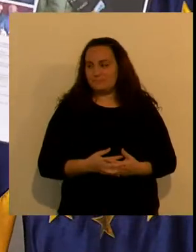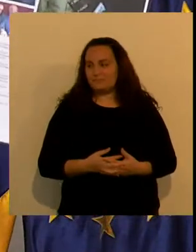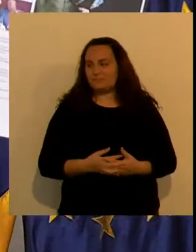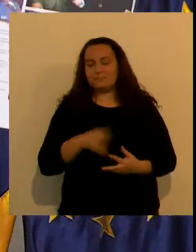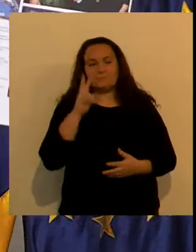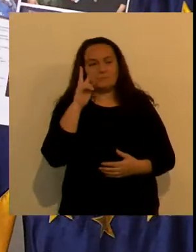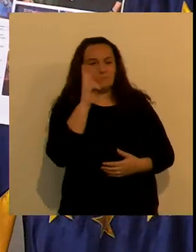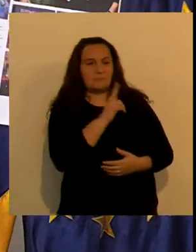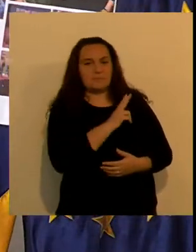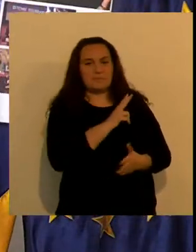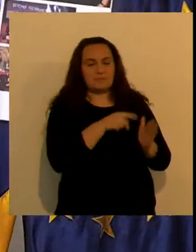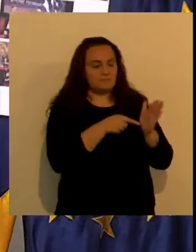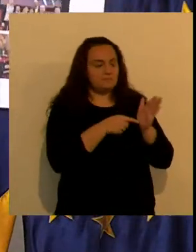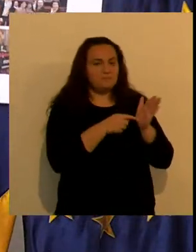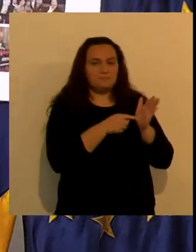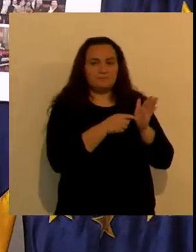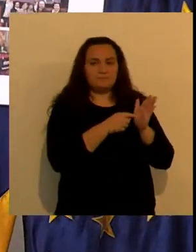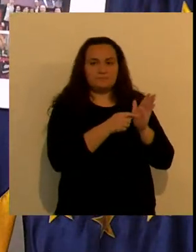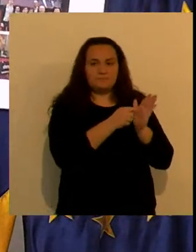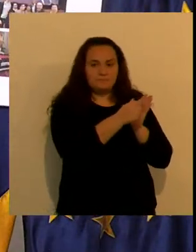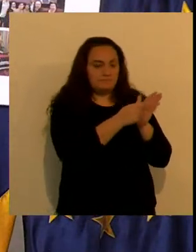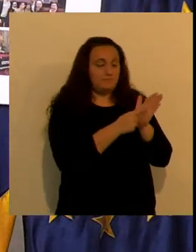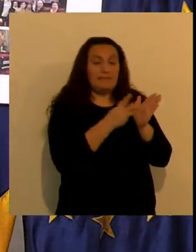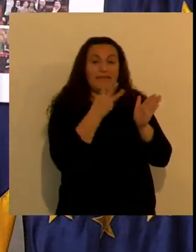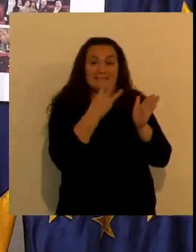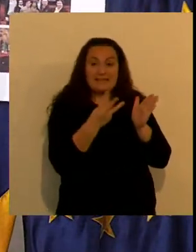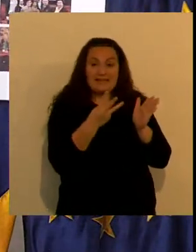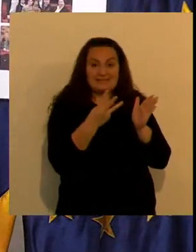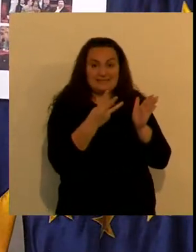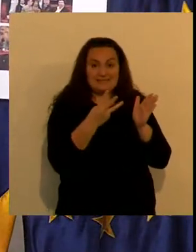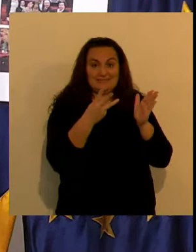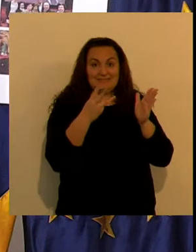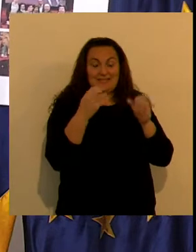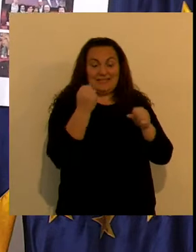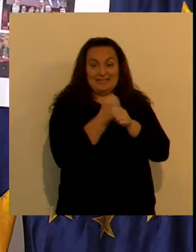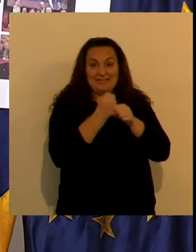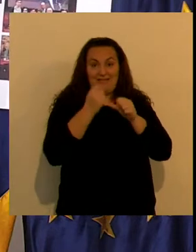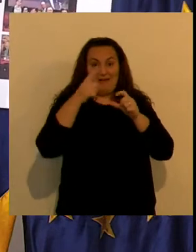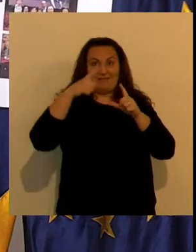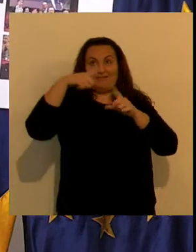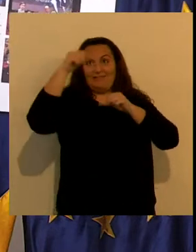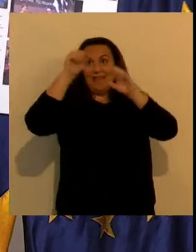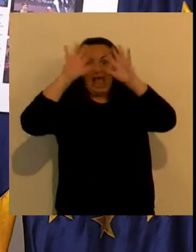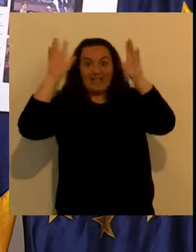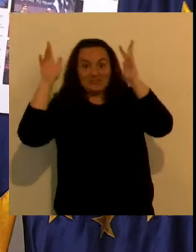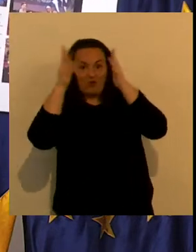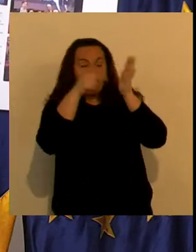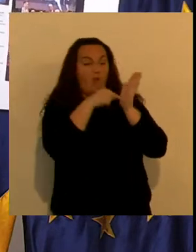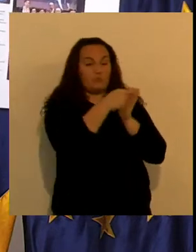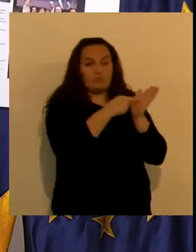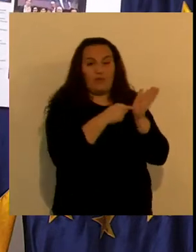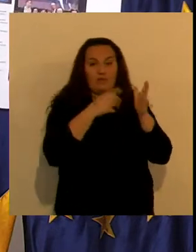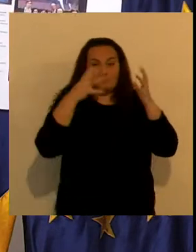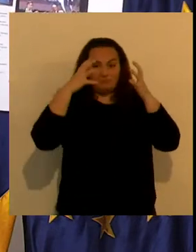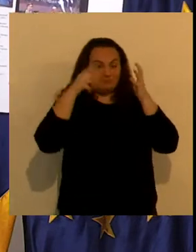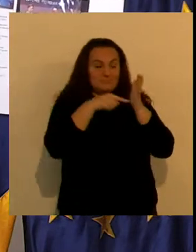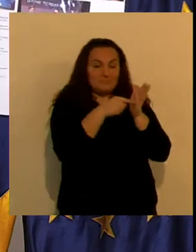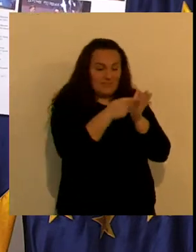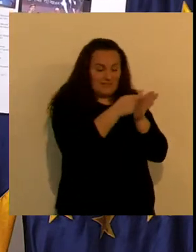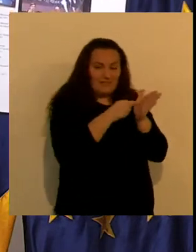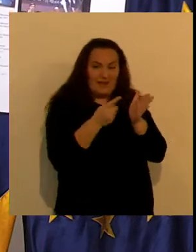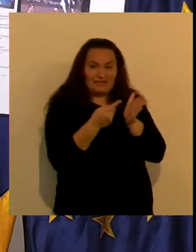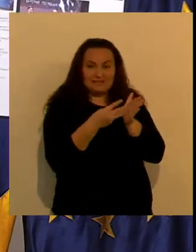Miren, aquí están con 3 astronautas de Apolo, el Jim Lovell, Bill Anders y tal, y Leonov